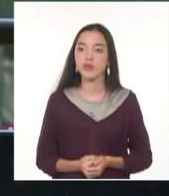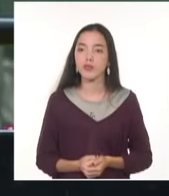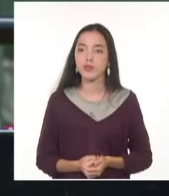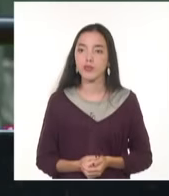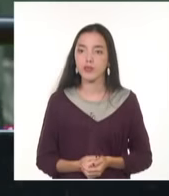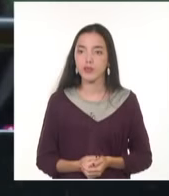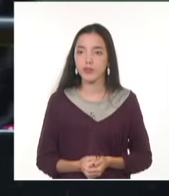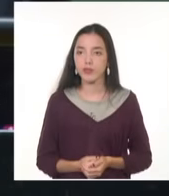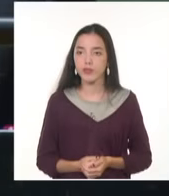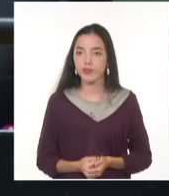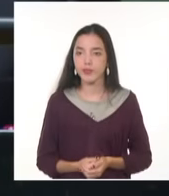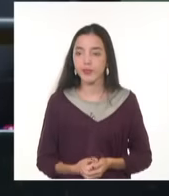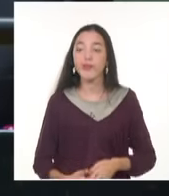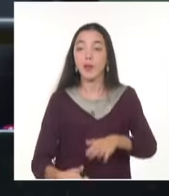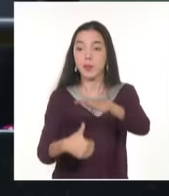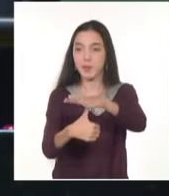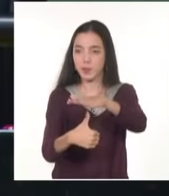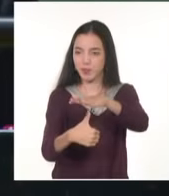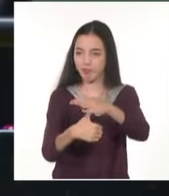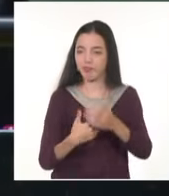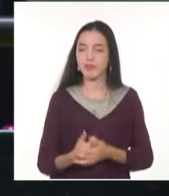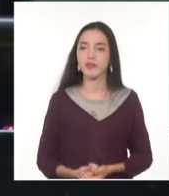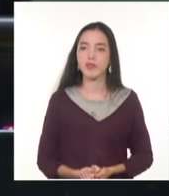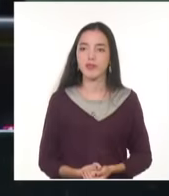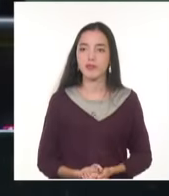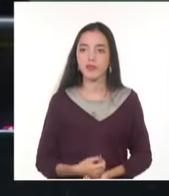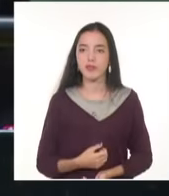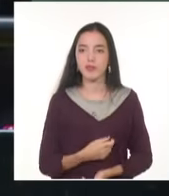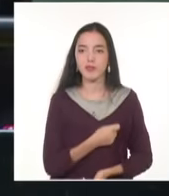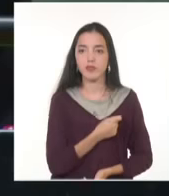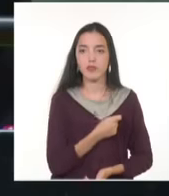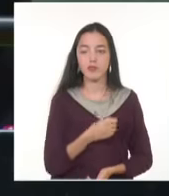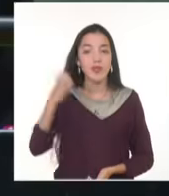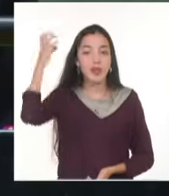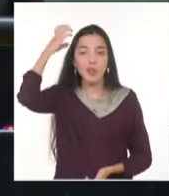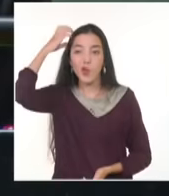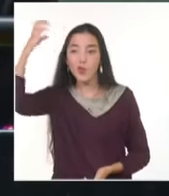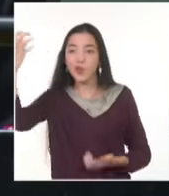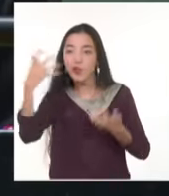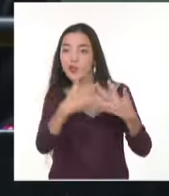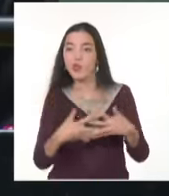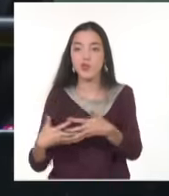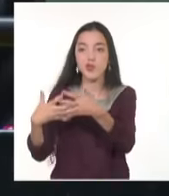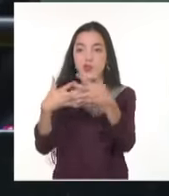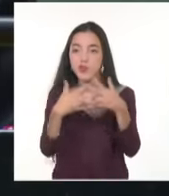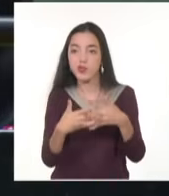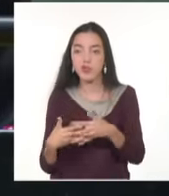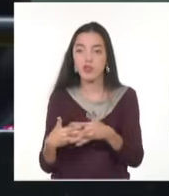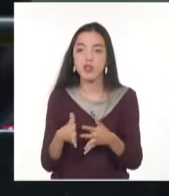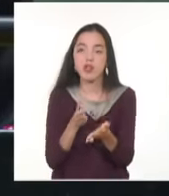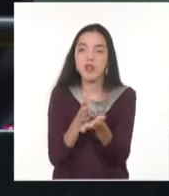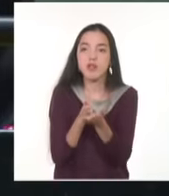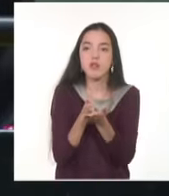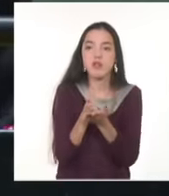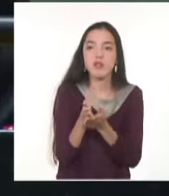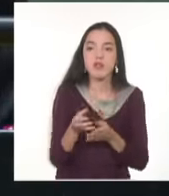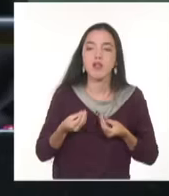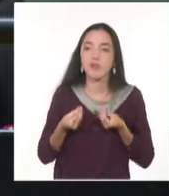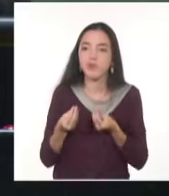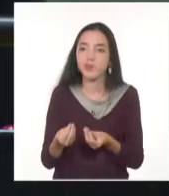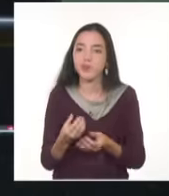Señora Presidenta, el gobierno de los Estados Unidos continúa mostrando con claridad